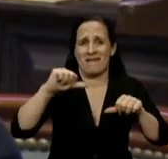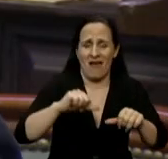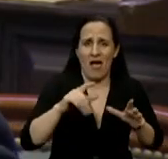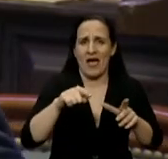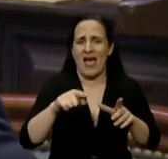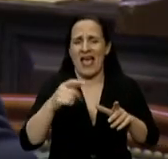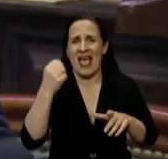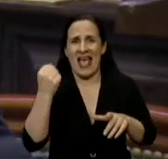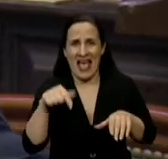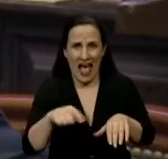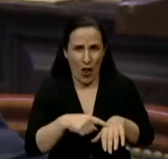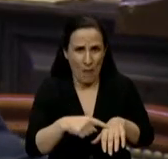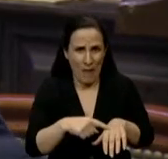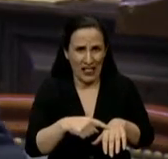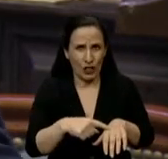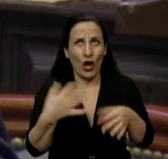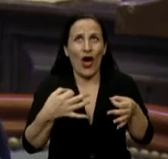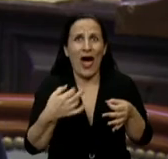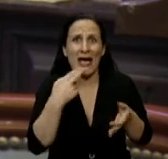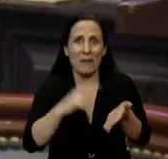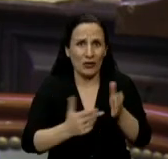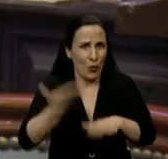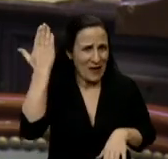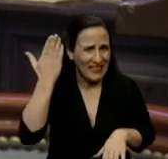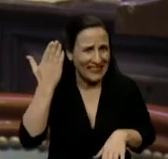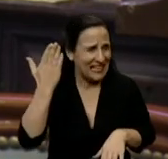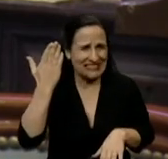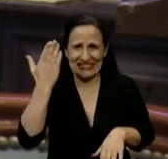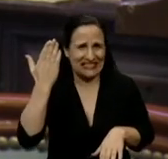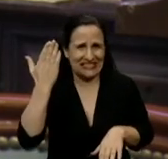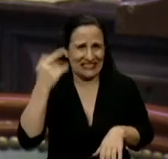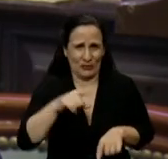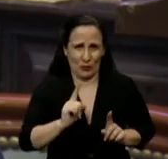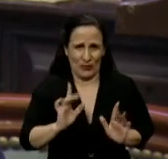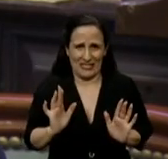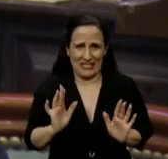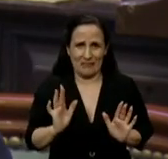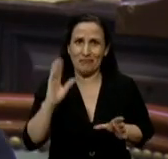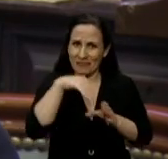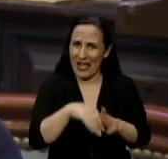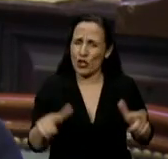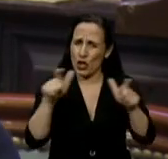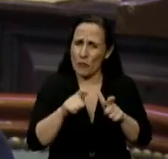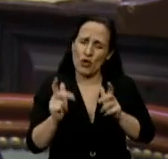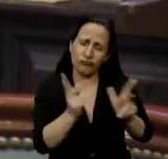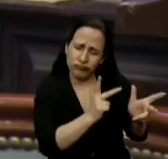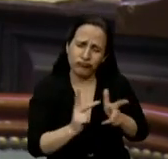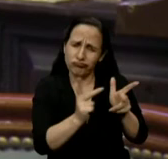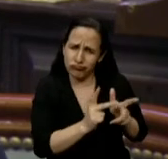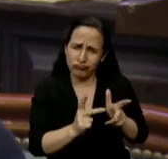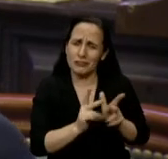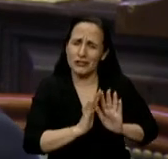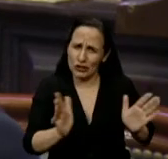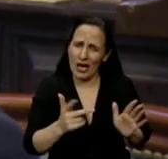es un buen momento para aumentar impuestos. Discutimos esto en la comisión,